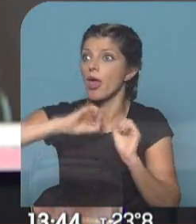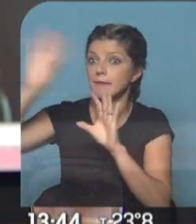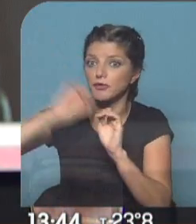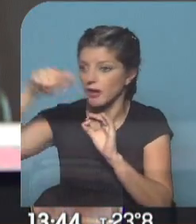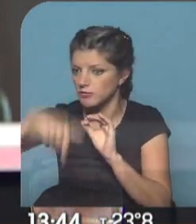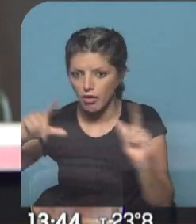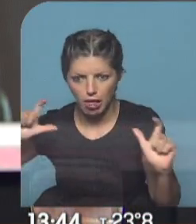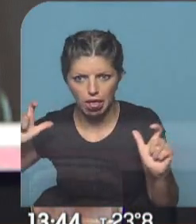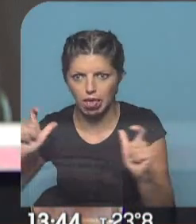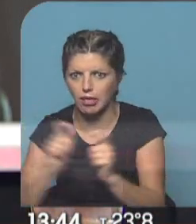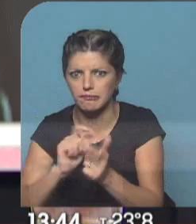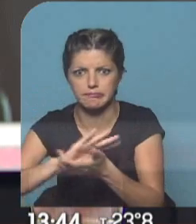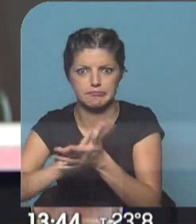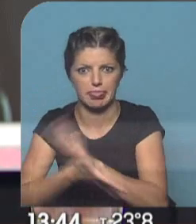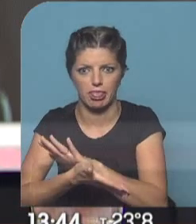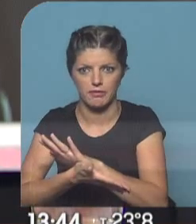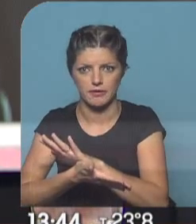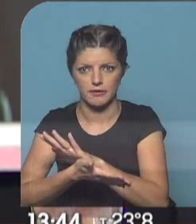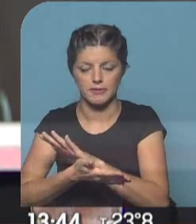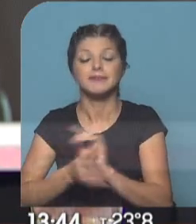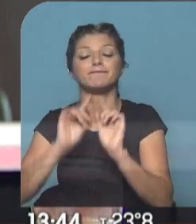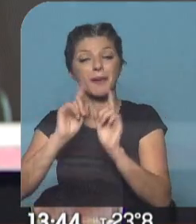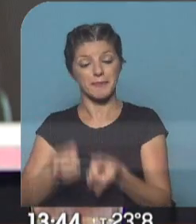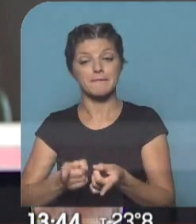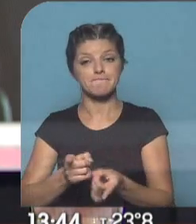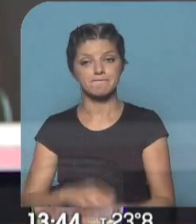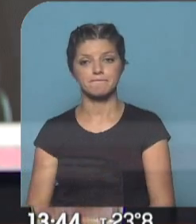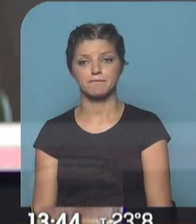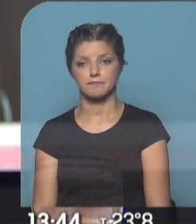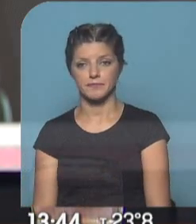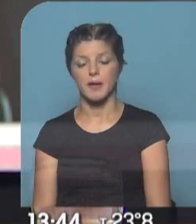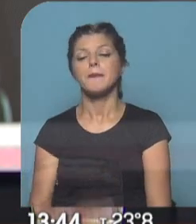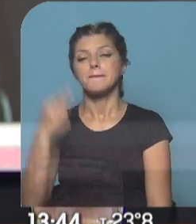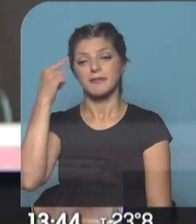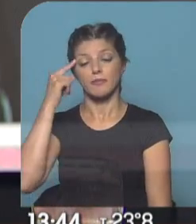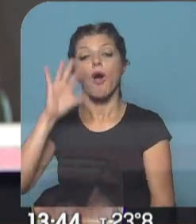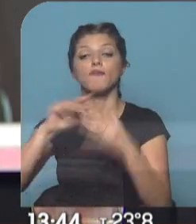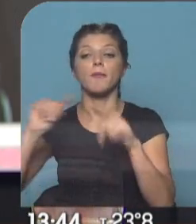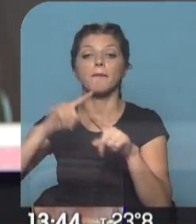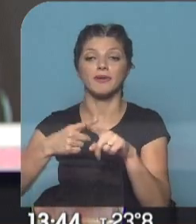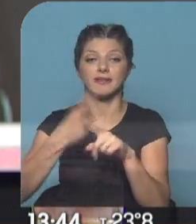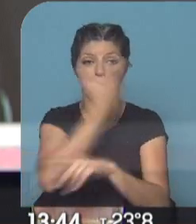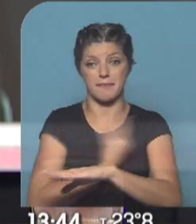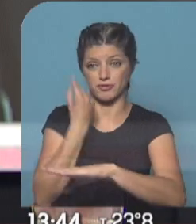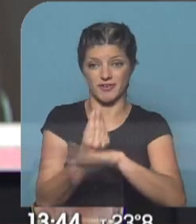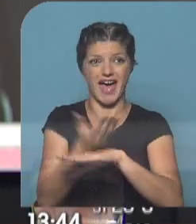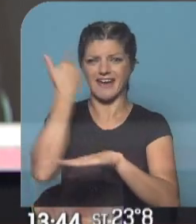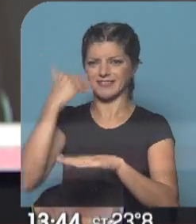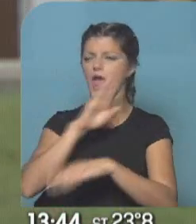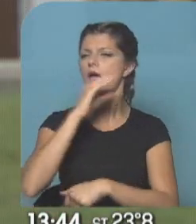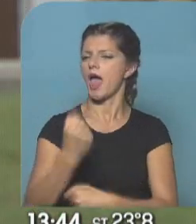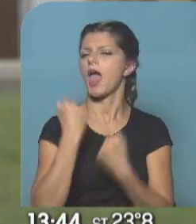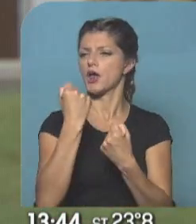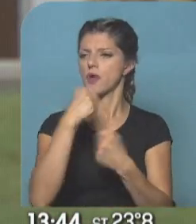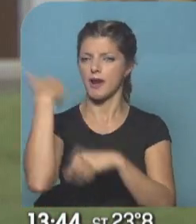importación. Y esto, además, con una política que evidentemente la de Dos Santos, de ser un héroe de la revolución, ha pasado a ser... Al rey de